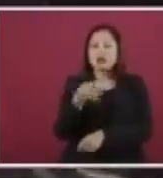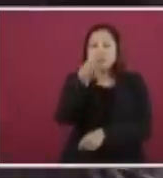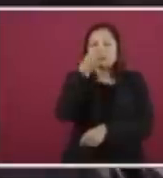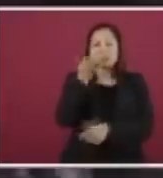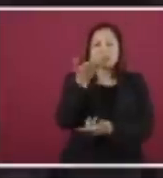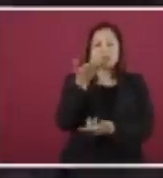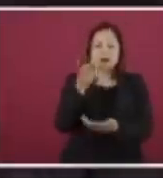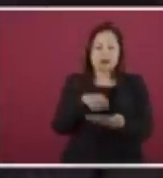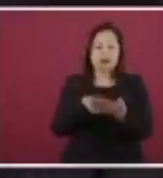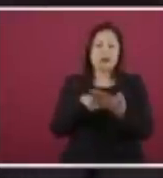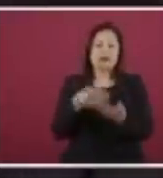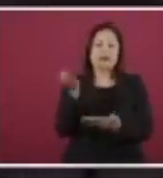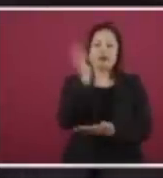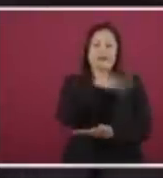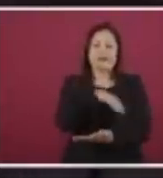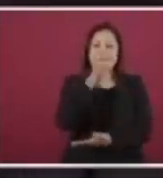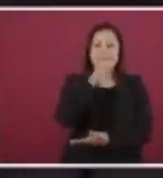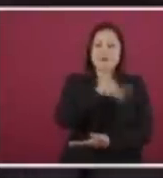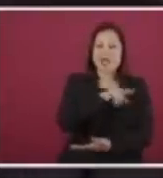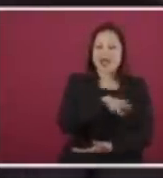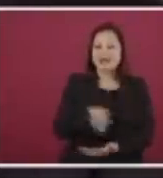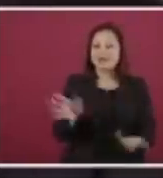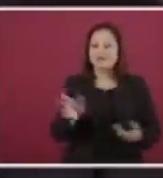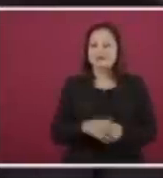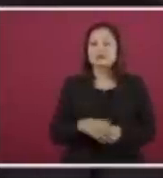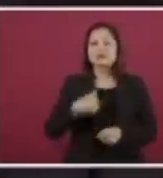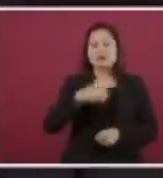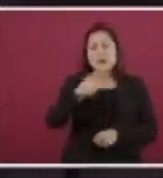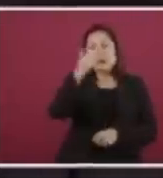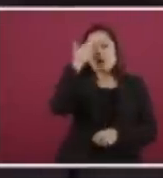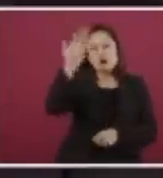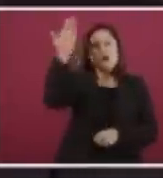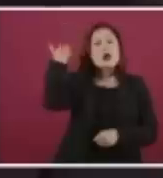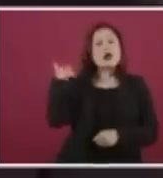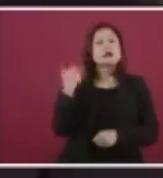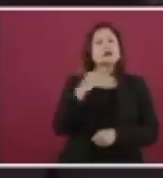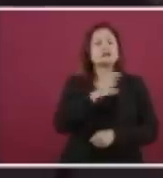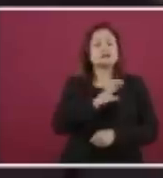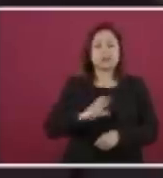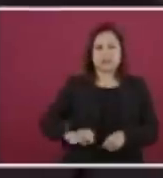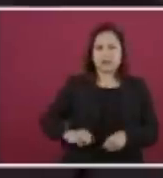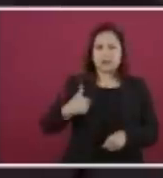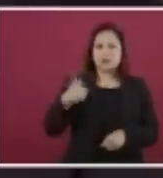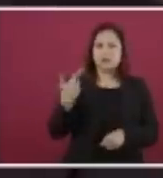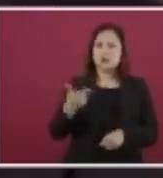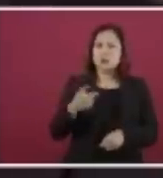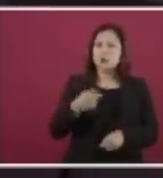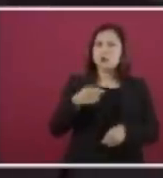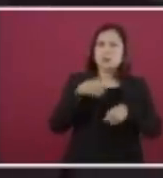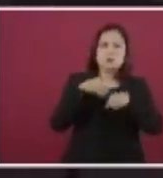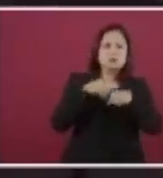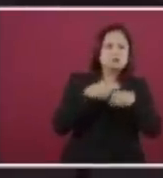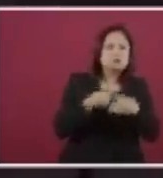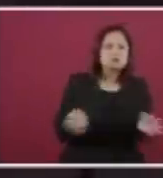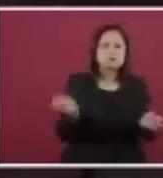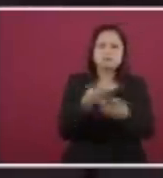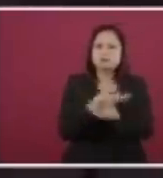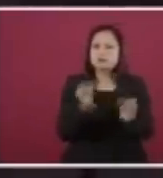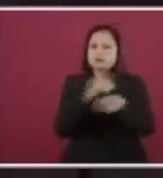quienes son expertos en estos asuntos, llegaban a saber